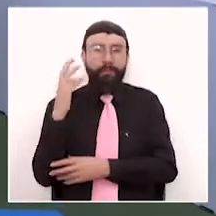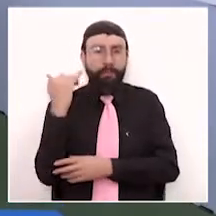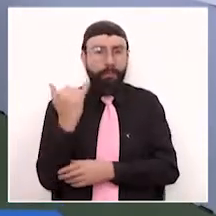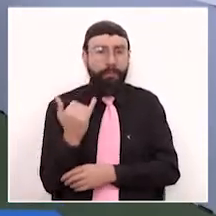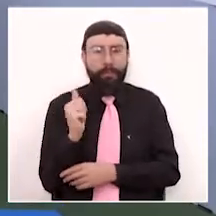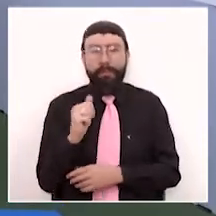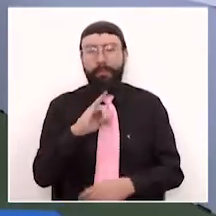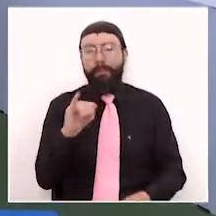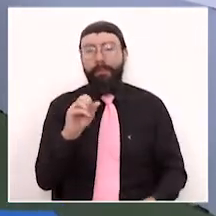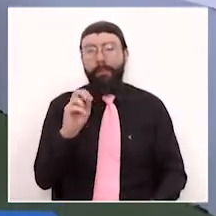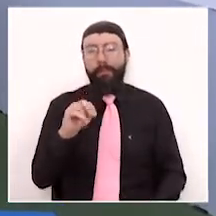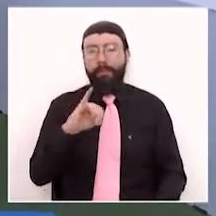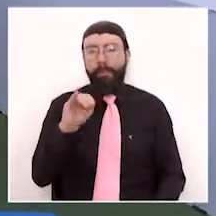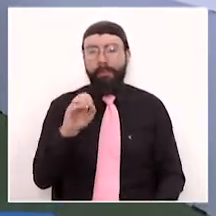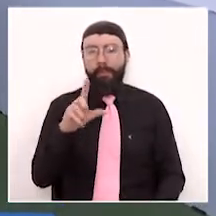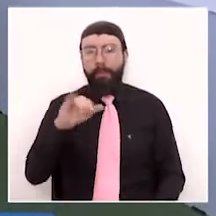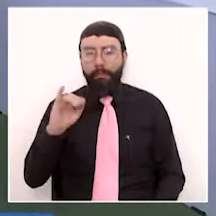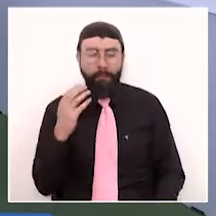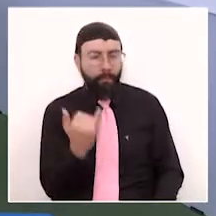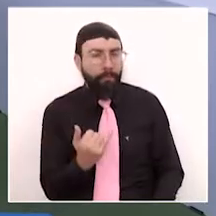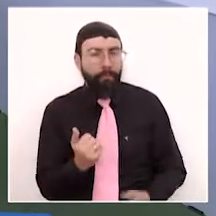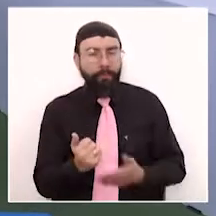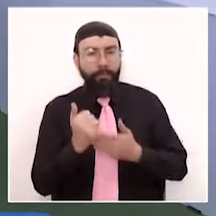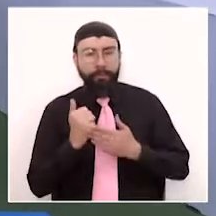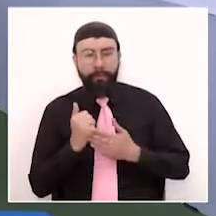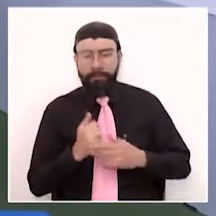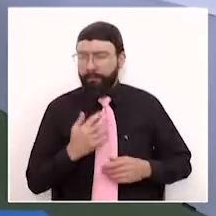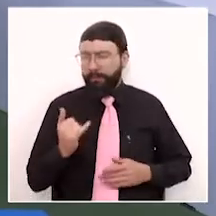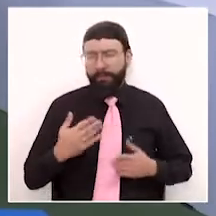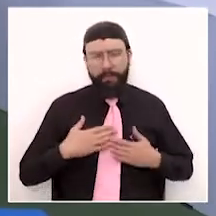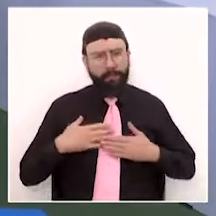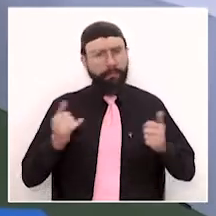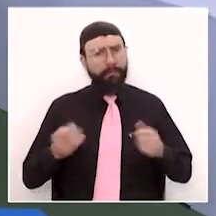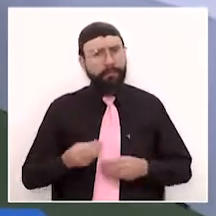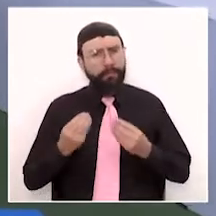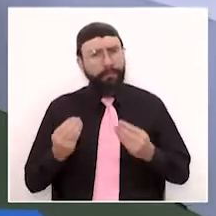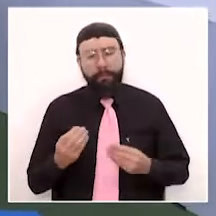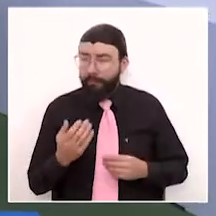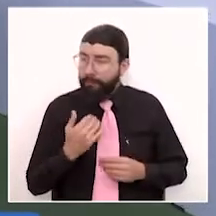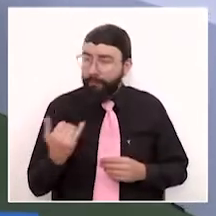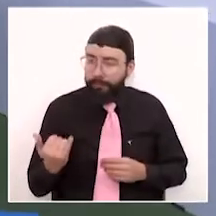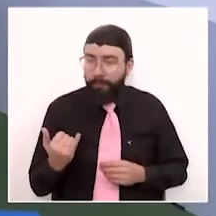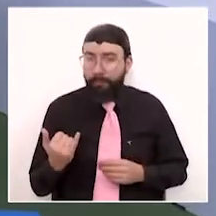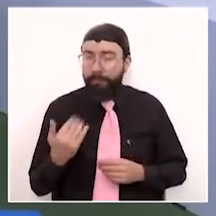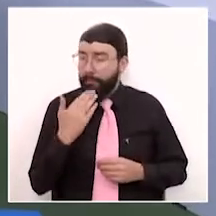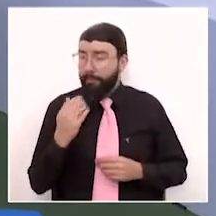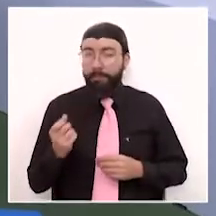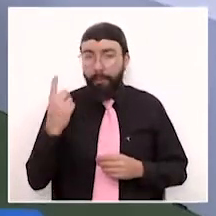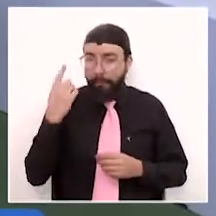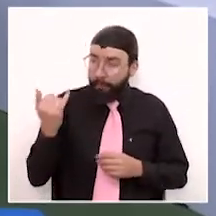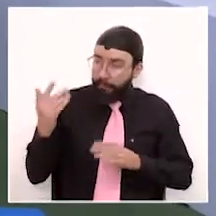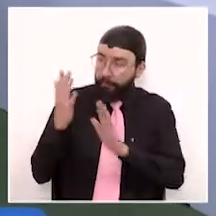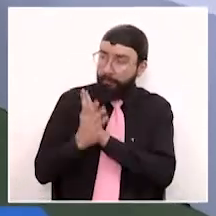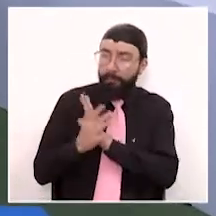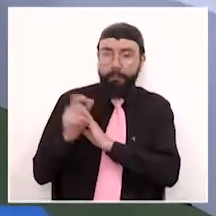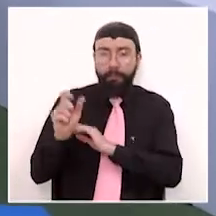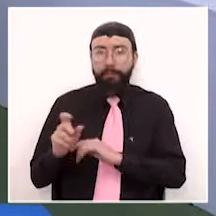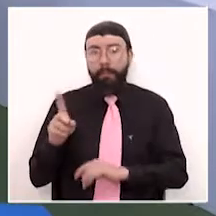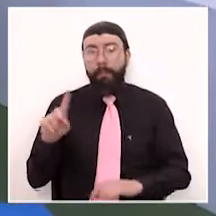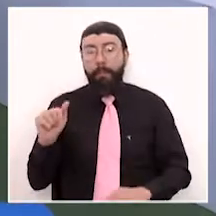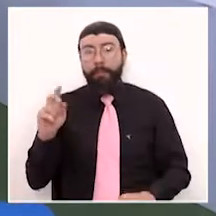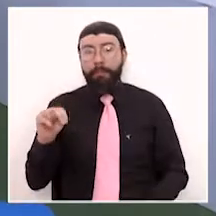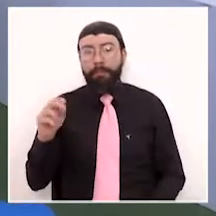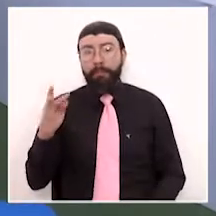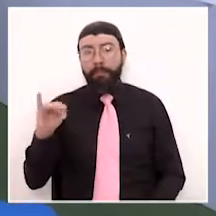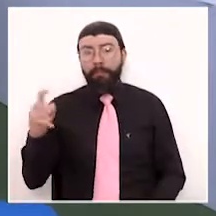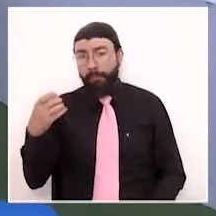aporta muchísima fibra, es un pan muy, muy, muy saludable, la textura que tiene. Algo que le estaba comentando a Santiago es que nosotros